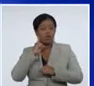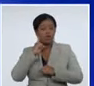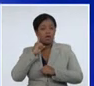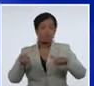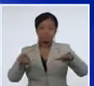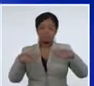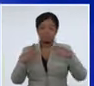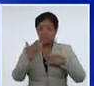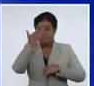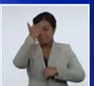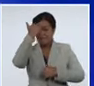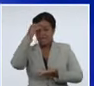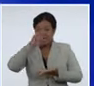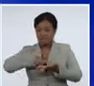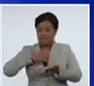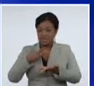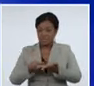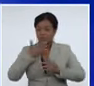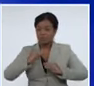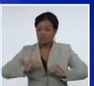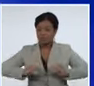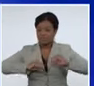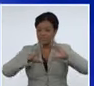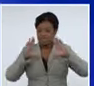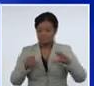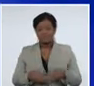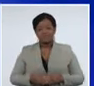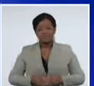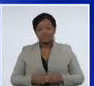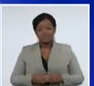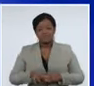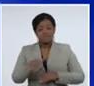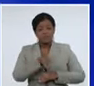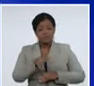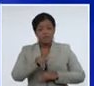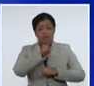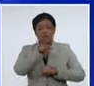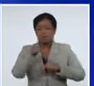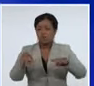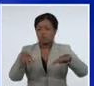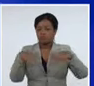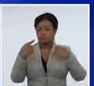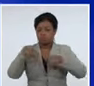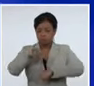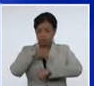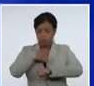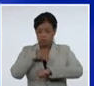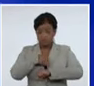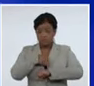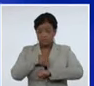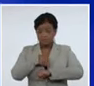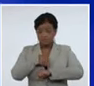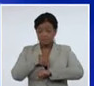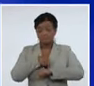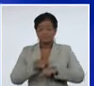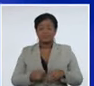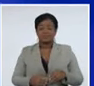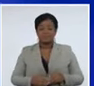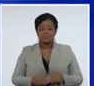que nos habla esta mañana, y sobre todo a todas las personas que nos escuchan. Indiscutiblemente